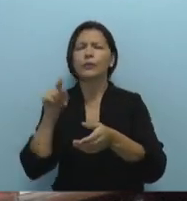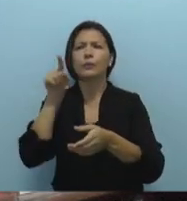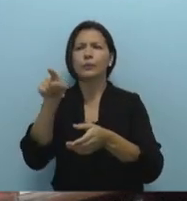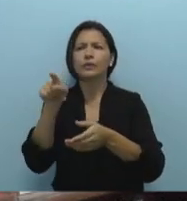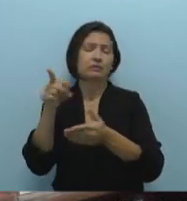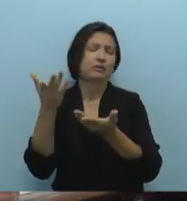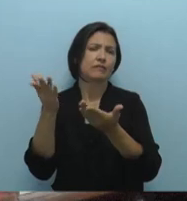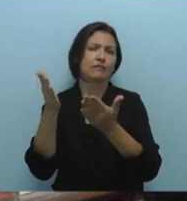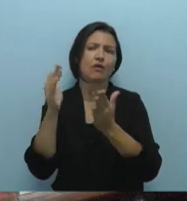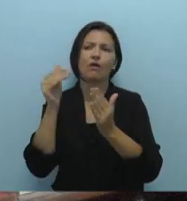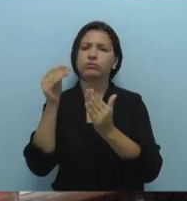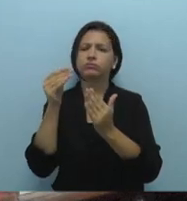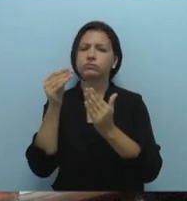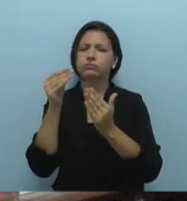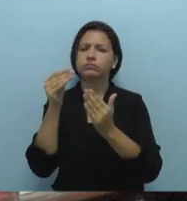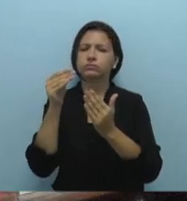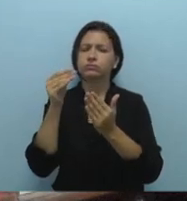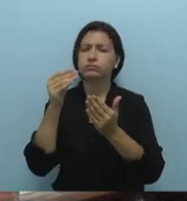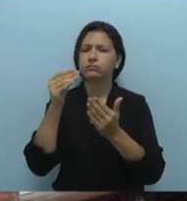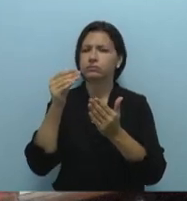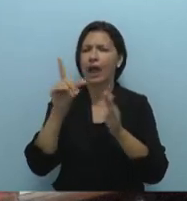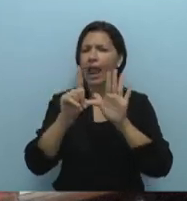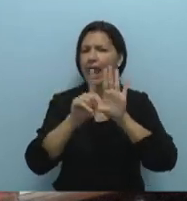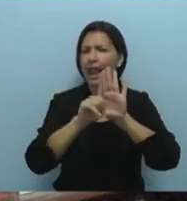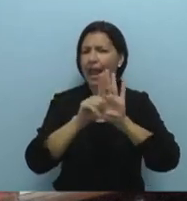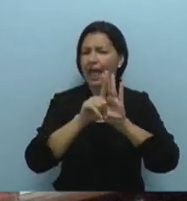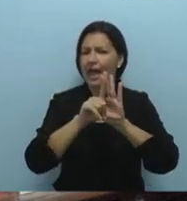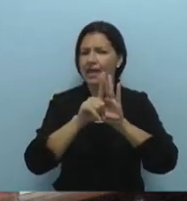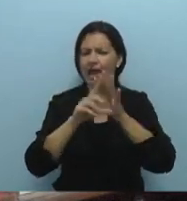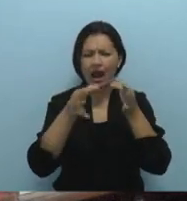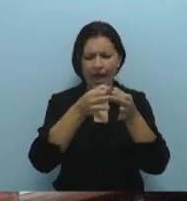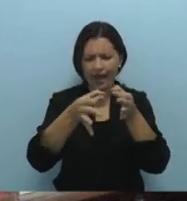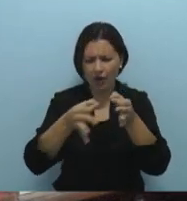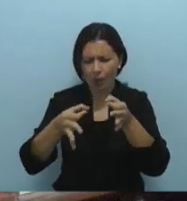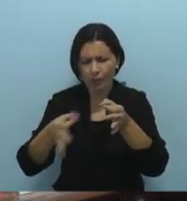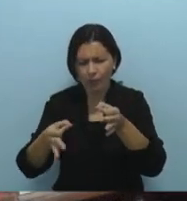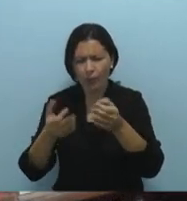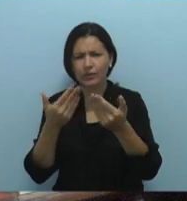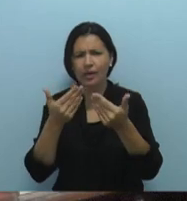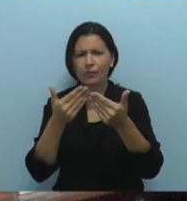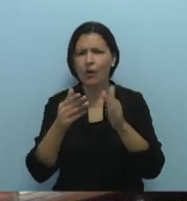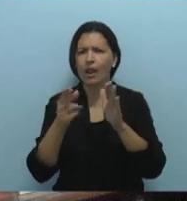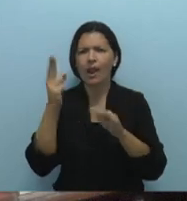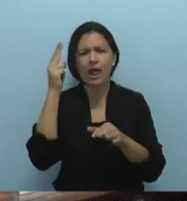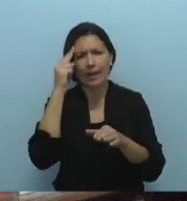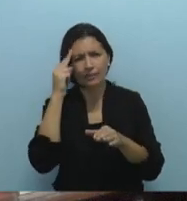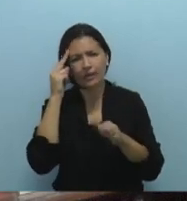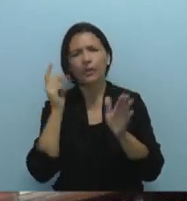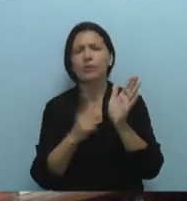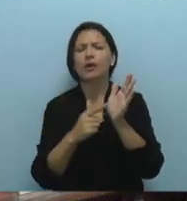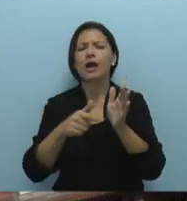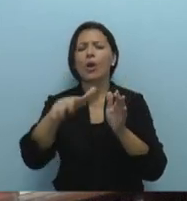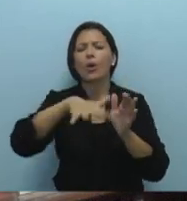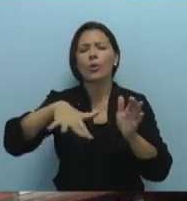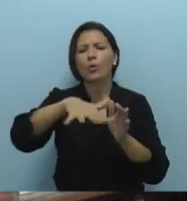mecanismos establecidos en la Ley Orgánica de Comunas para restablecer el orden democrático e institucional en la